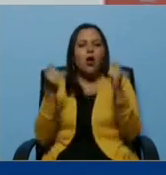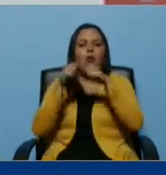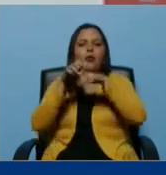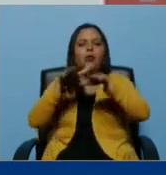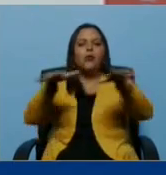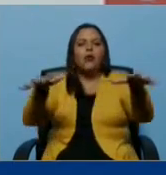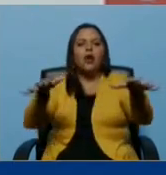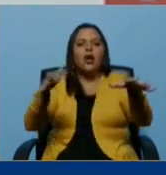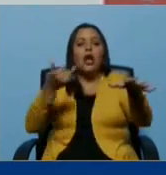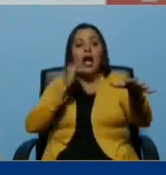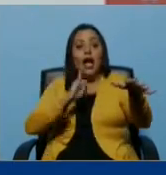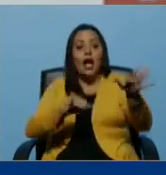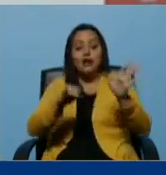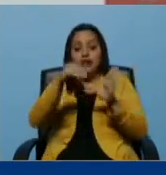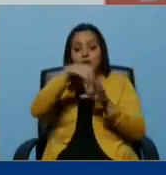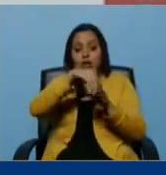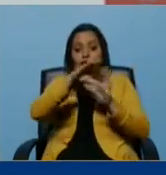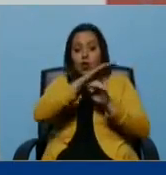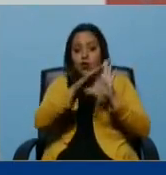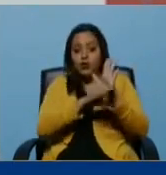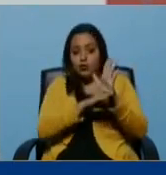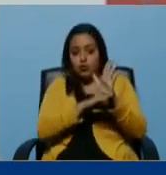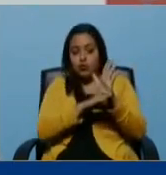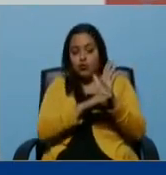está constitucionalmente canalizado.